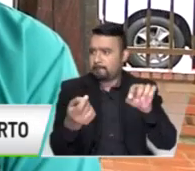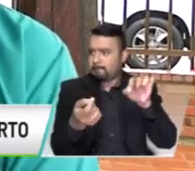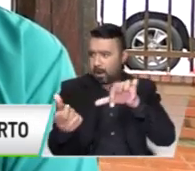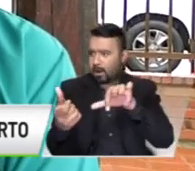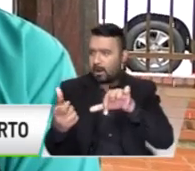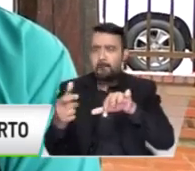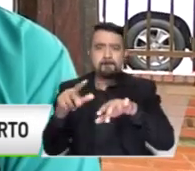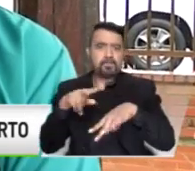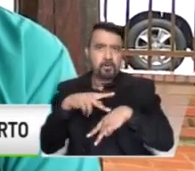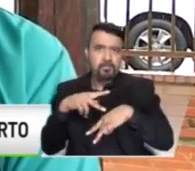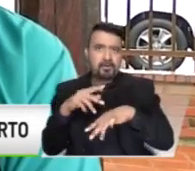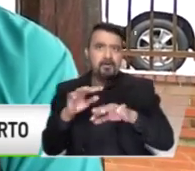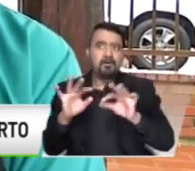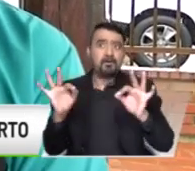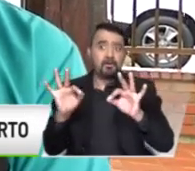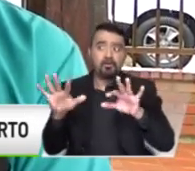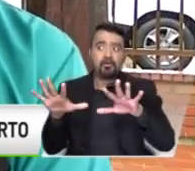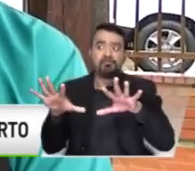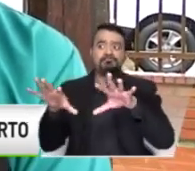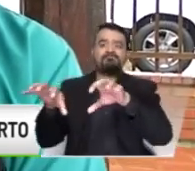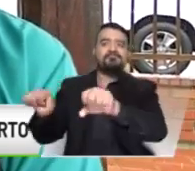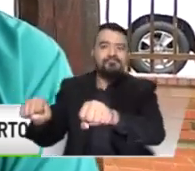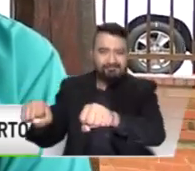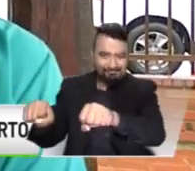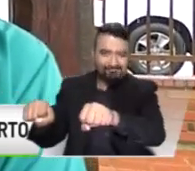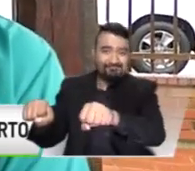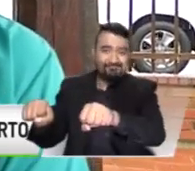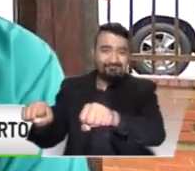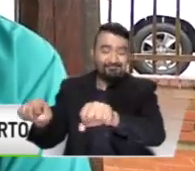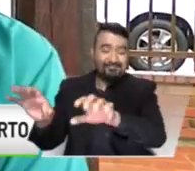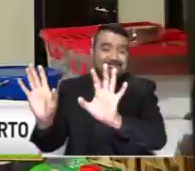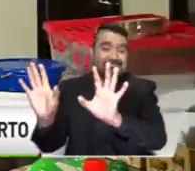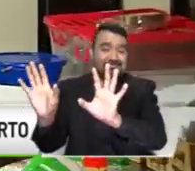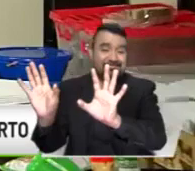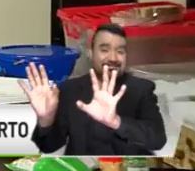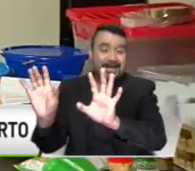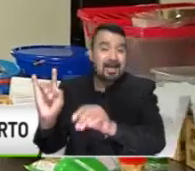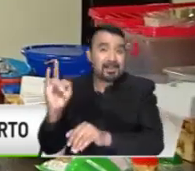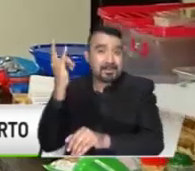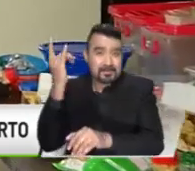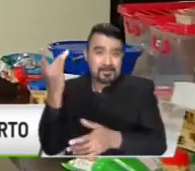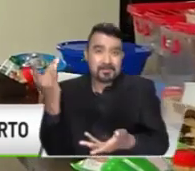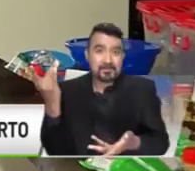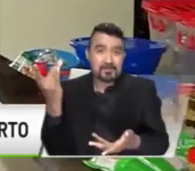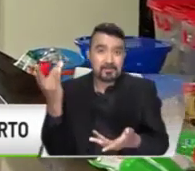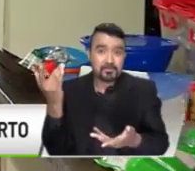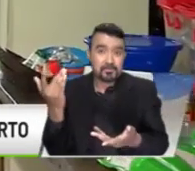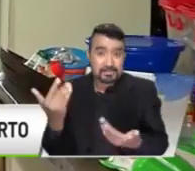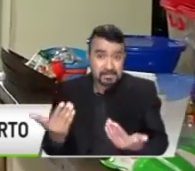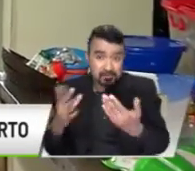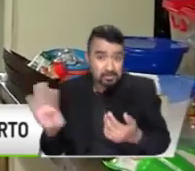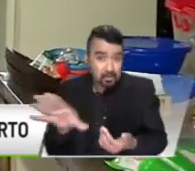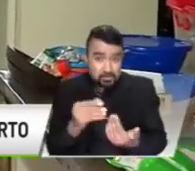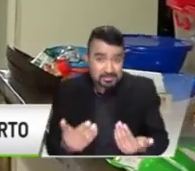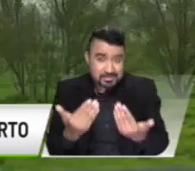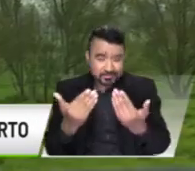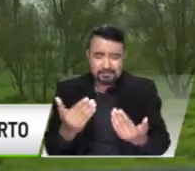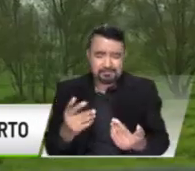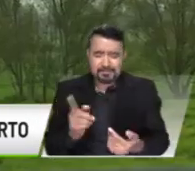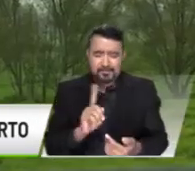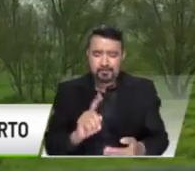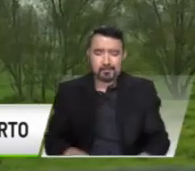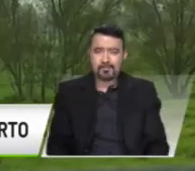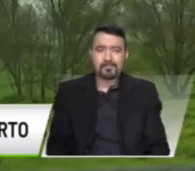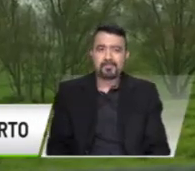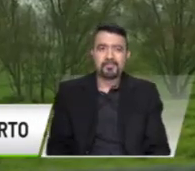gran posibilidad y pues no nos beneficiaría como a todos, la verdad le diría que no. Es un